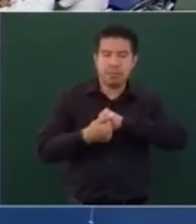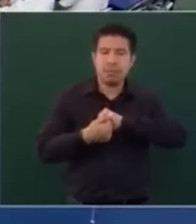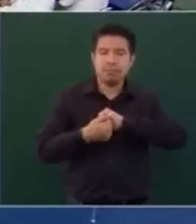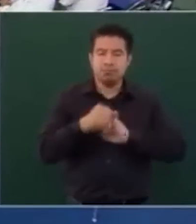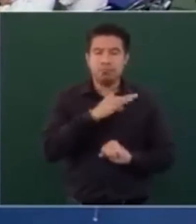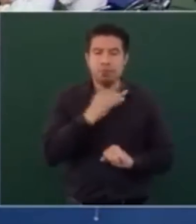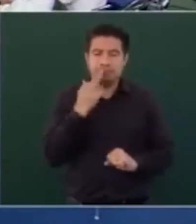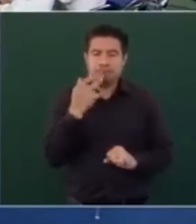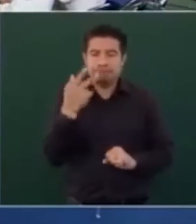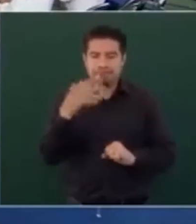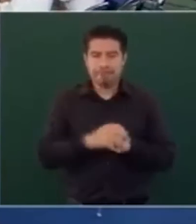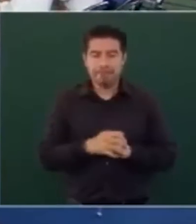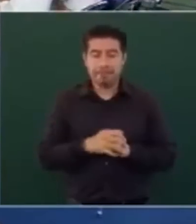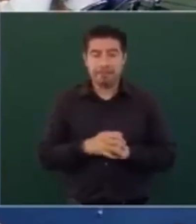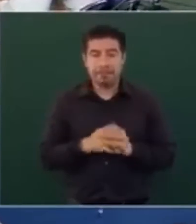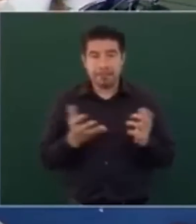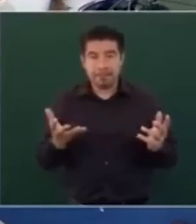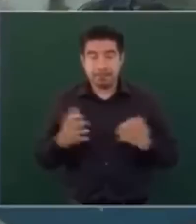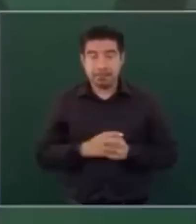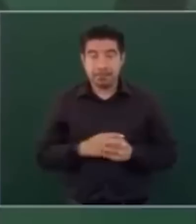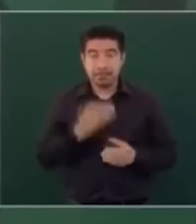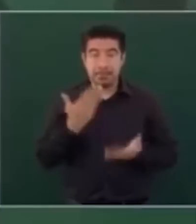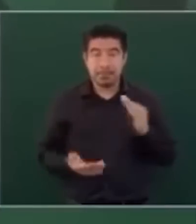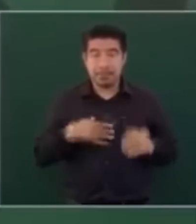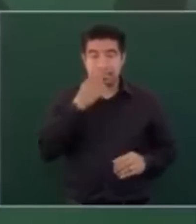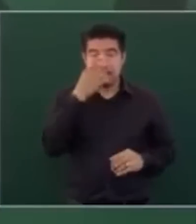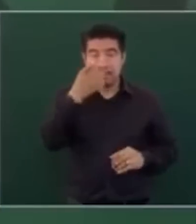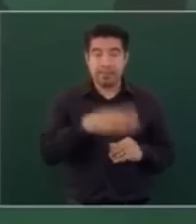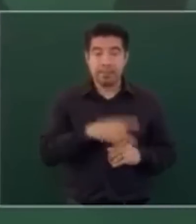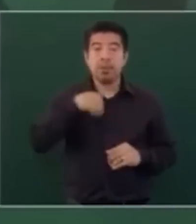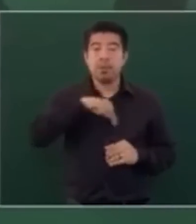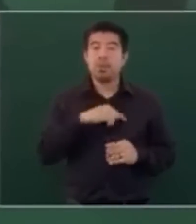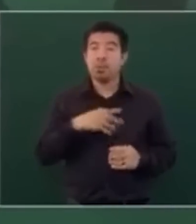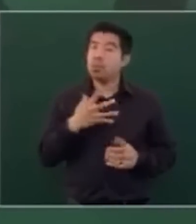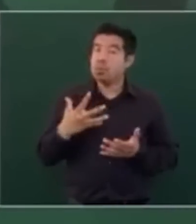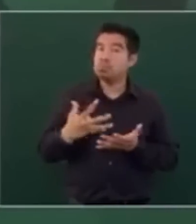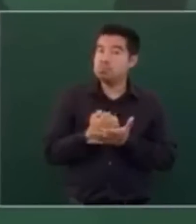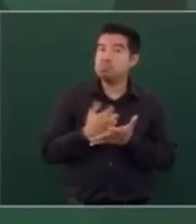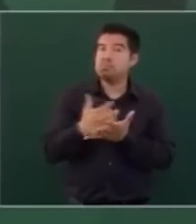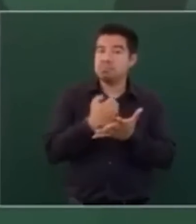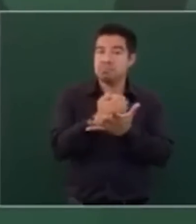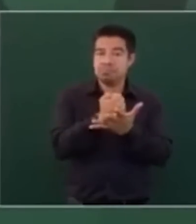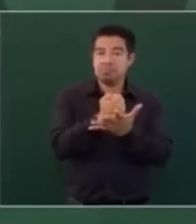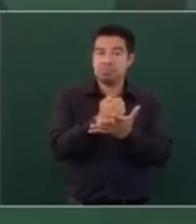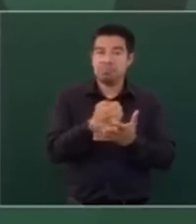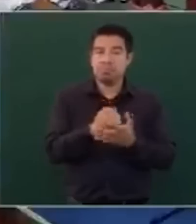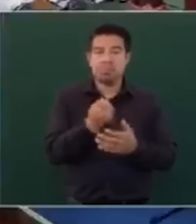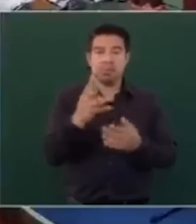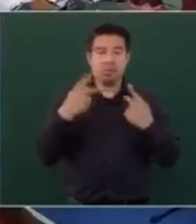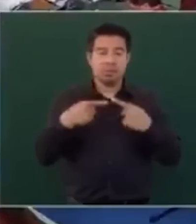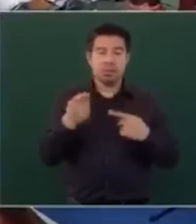decirles que les estamos ganando a los